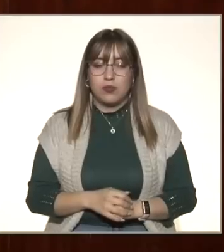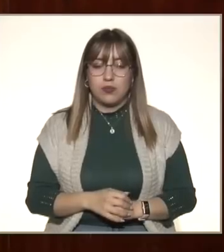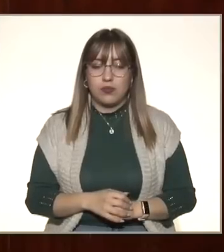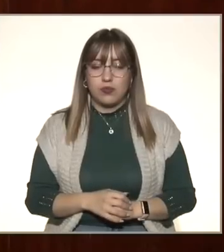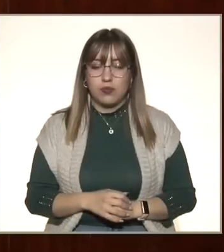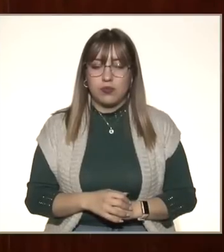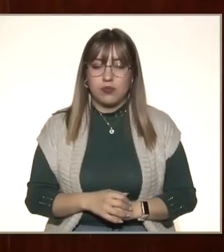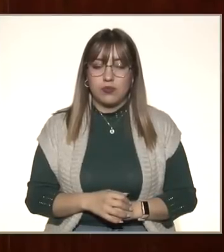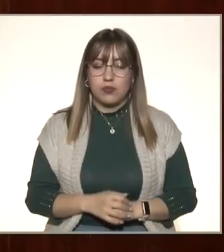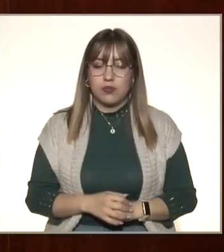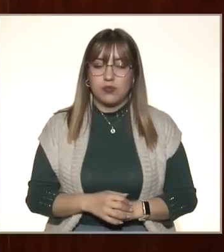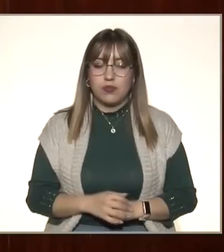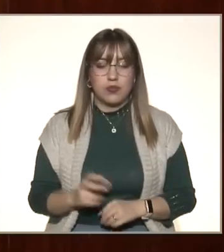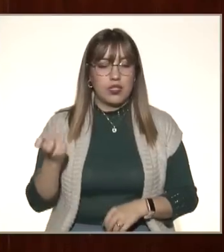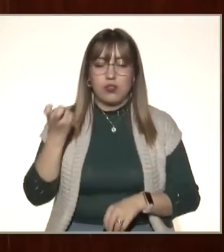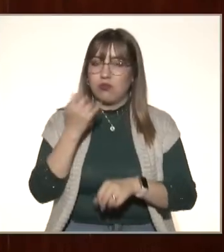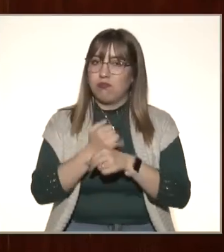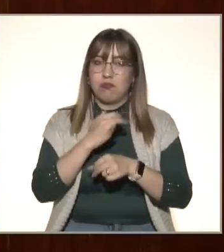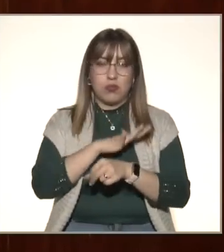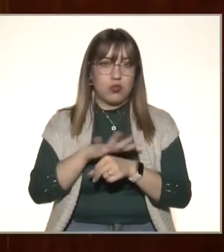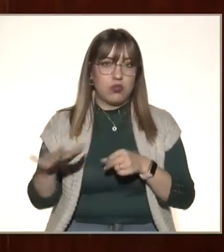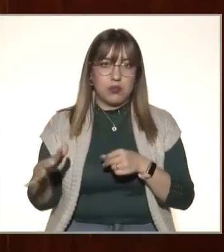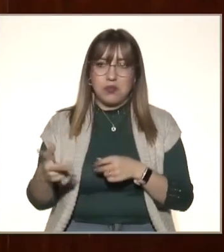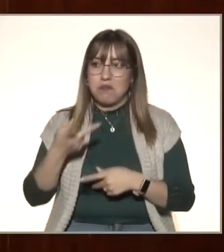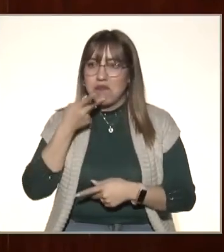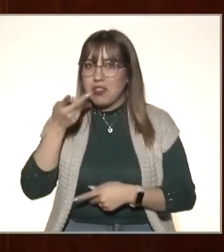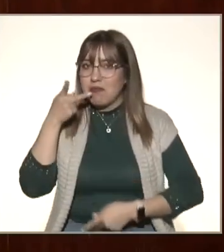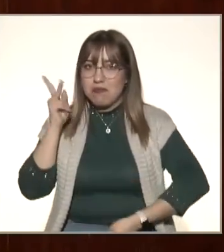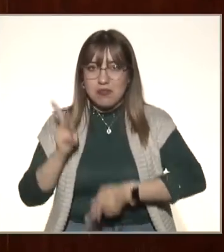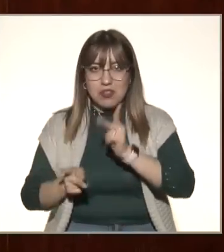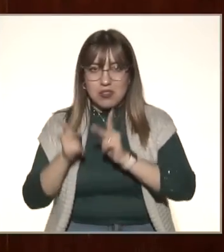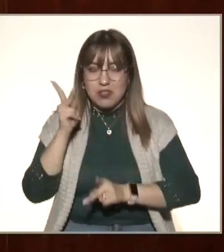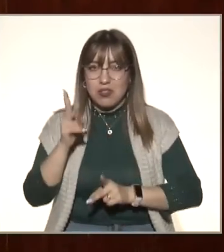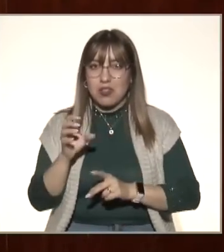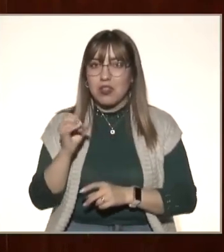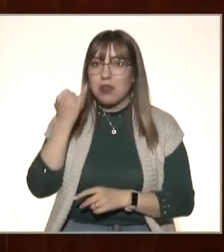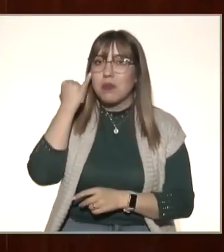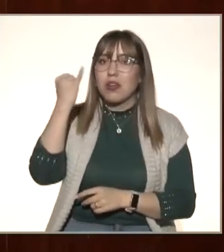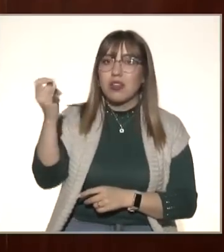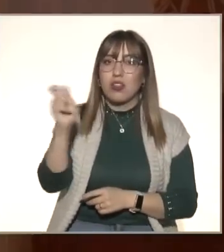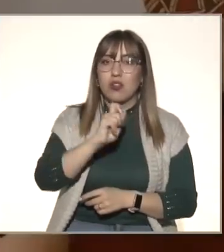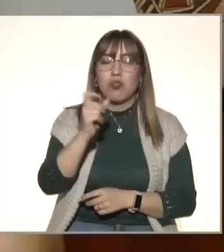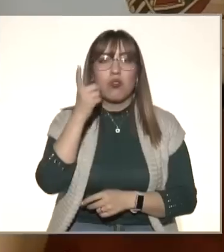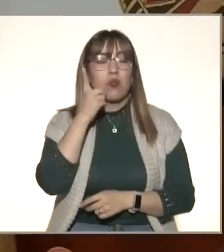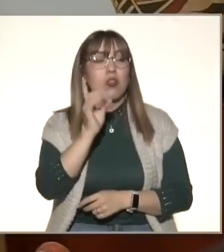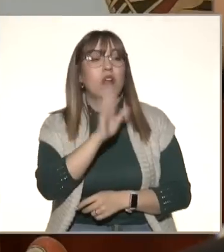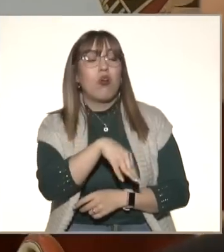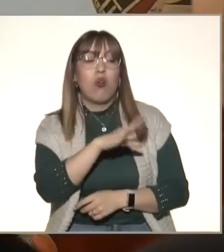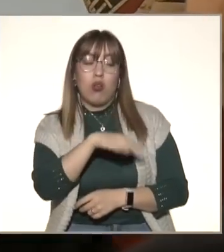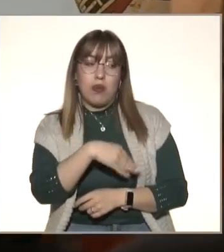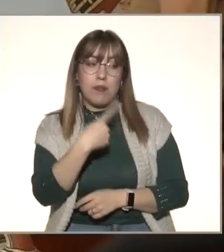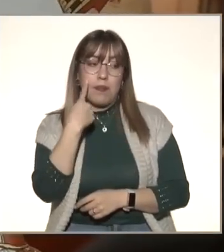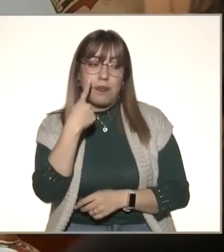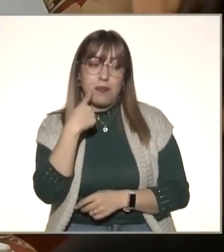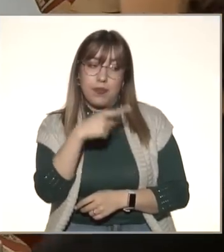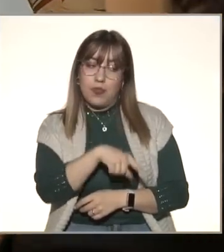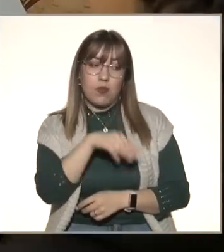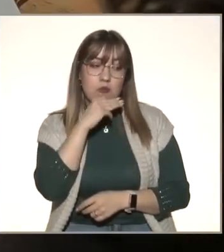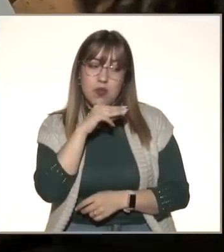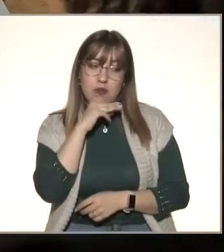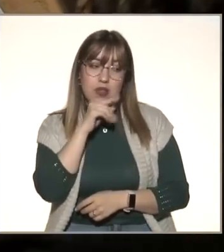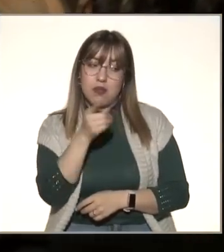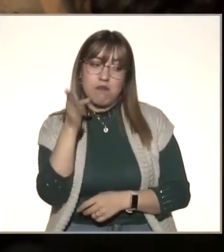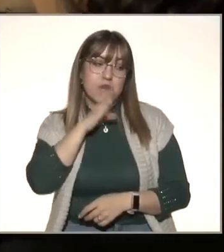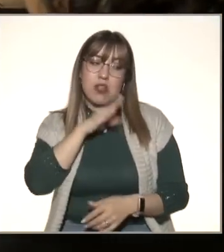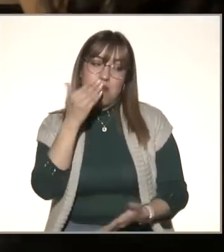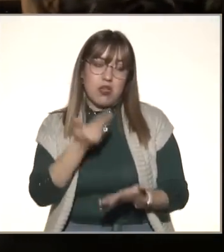es imposible hablar, ¿no? Y más si se trata de la familia, ¿no? Que llegue y te diga tu novio, oye, fíjate que tu mamá me cae mal. Oye, a